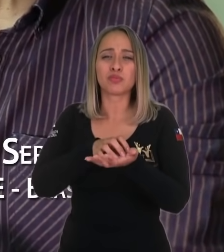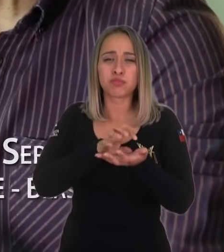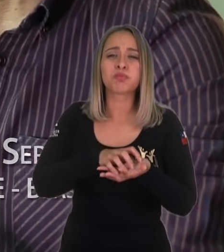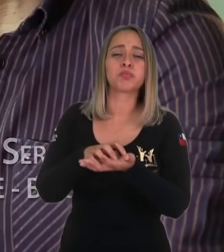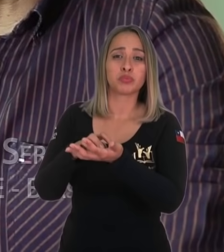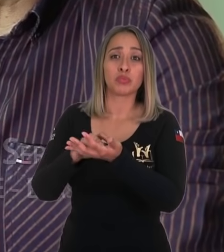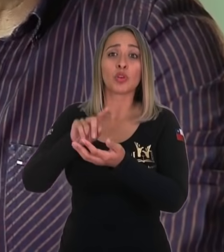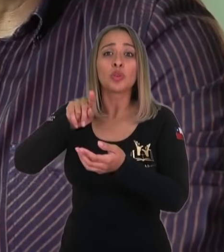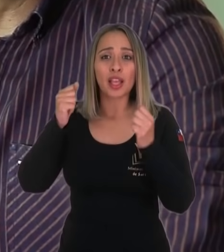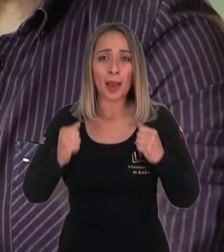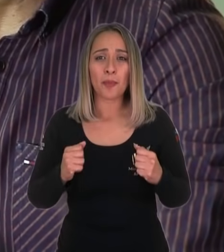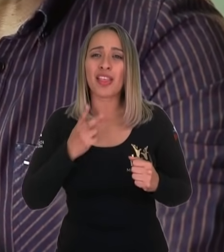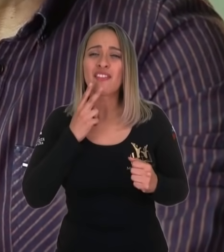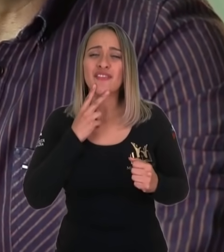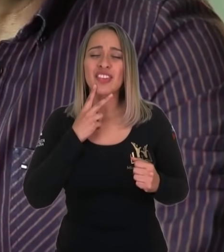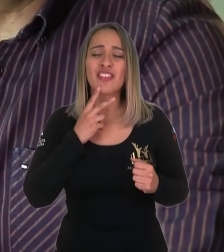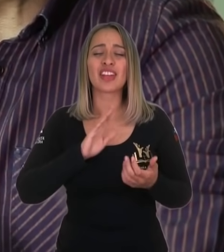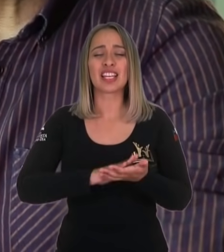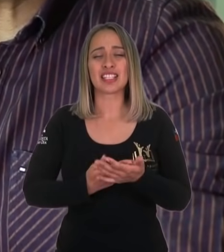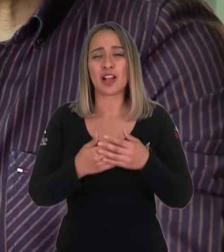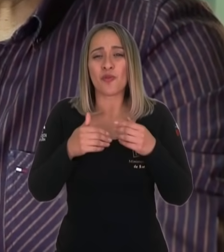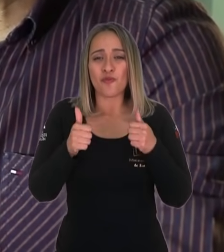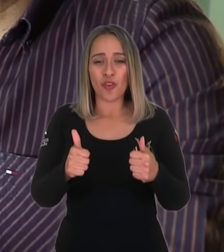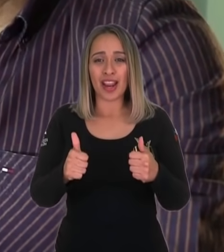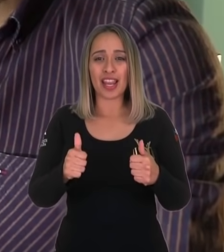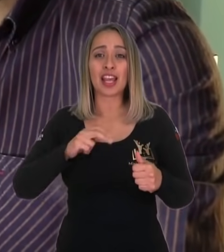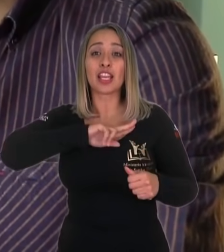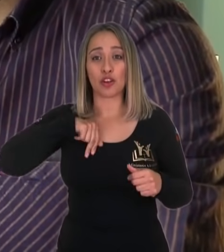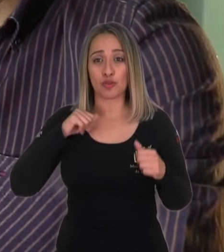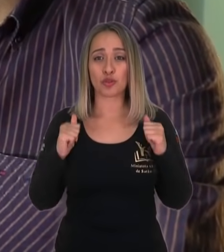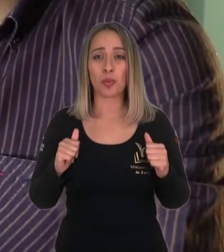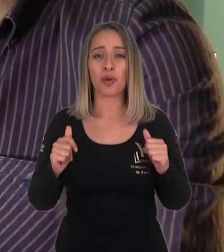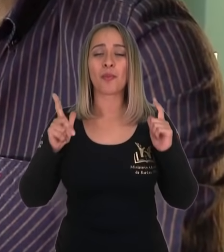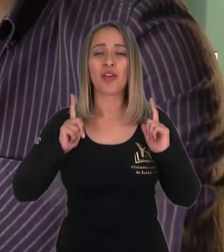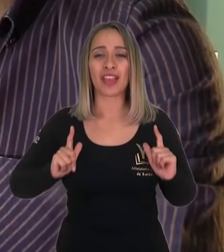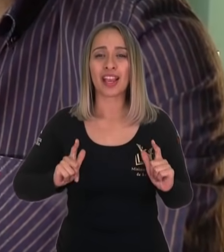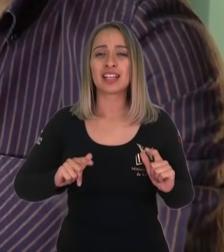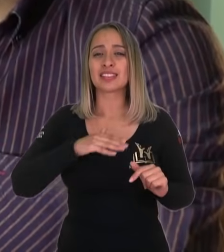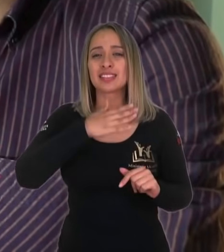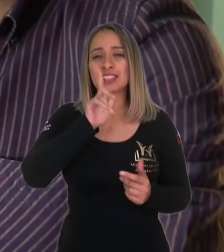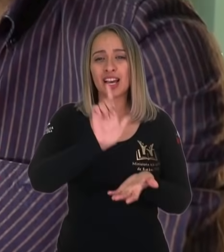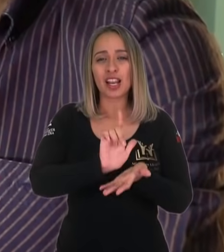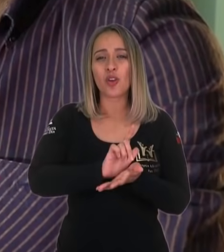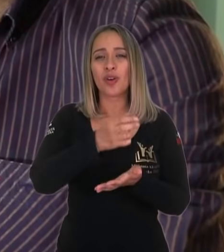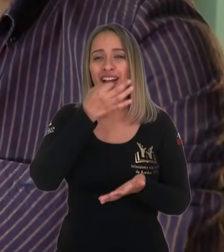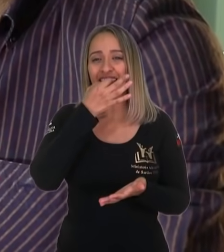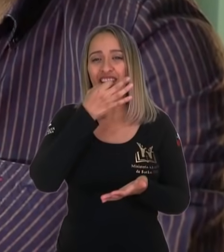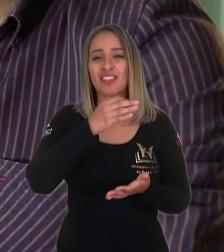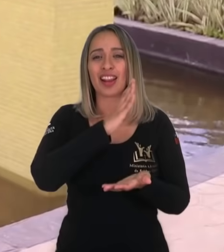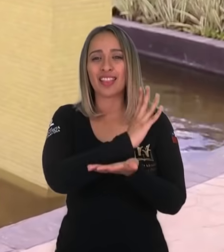más cercana al Creador. Y recuerde, Él nos hace descansar en lugares de verdes pastos. Probad y